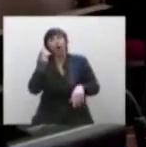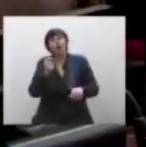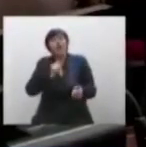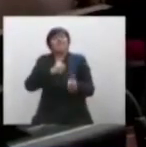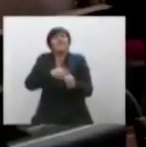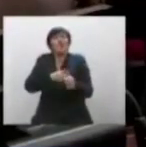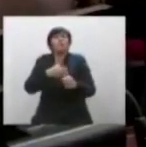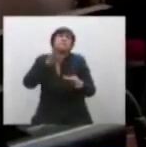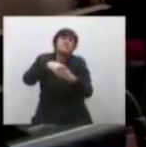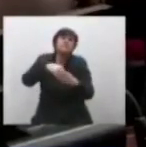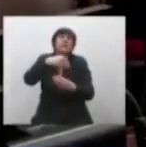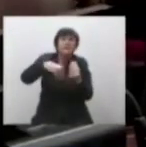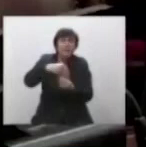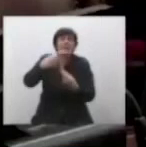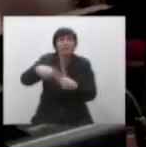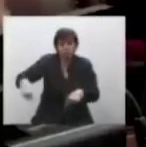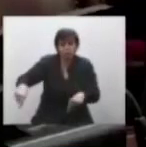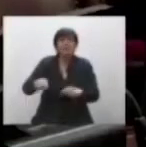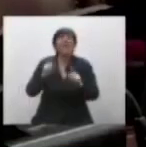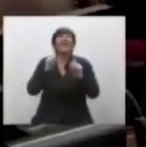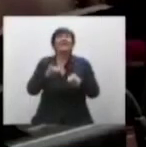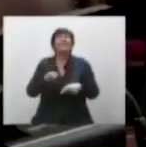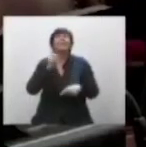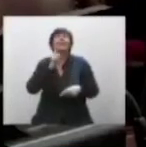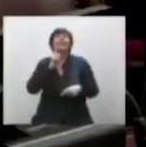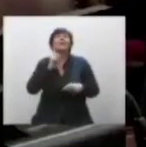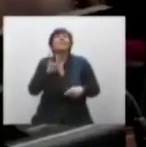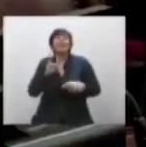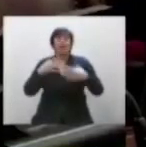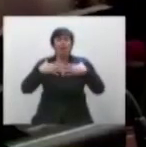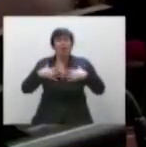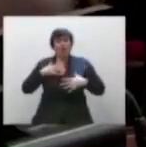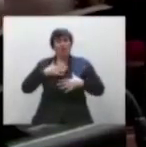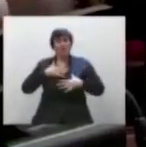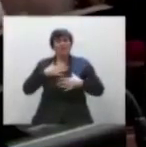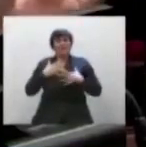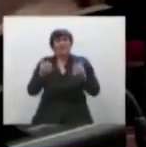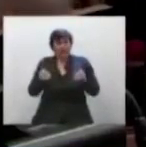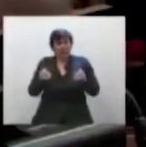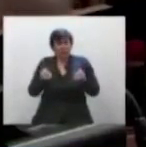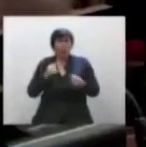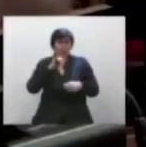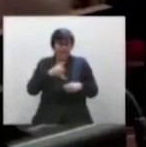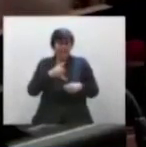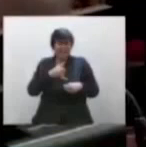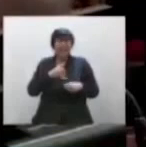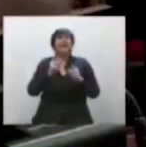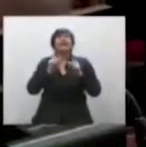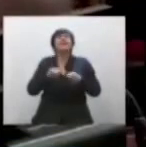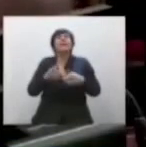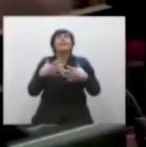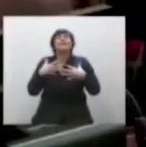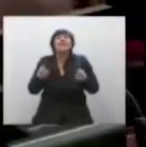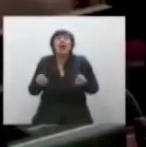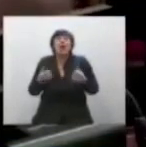una falta de respeto, y ya uno ni hace falta escuchar el voto después de escuchar algo así. Y después haceme acordar que digas sobre eso que decís vos, algo que también dejó María